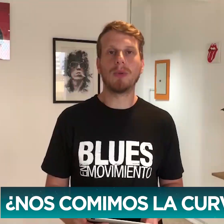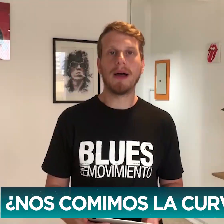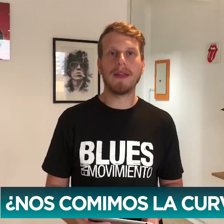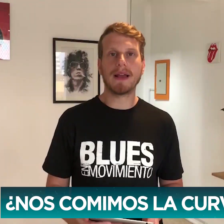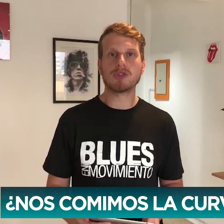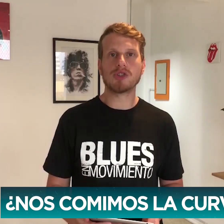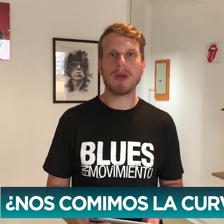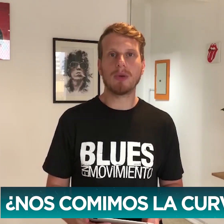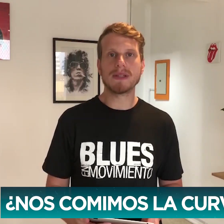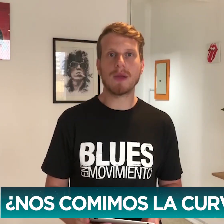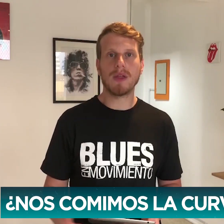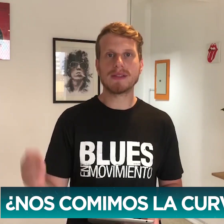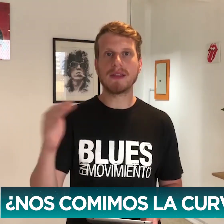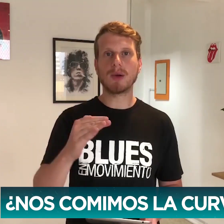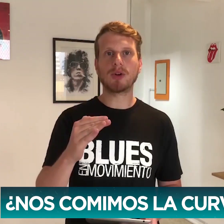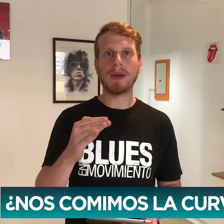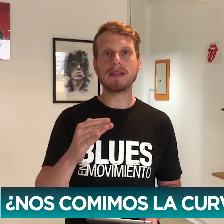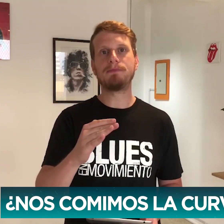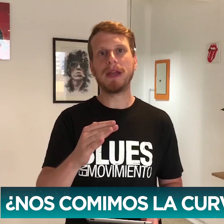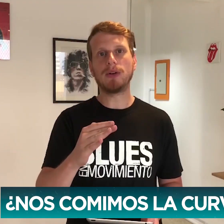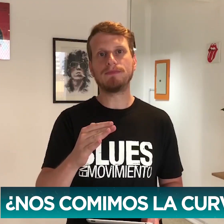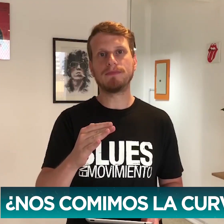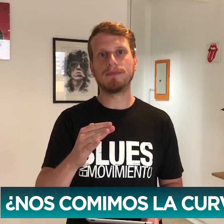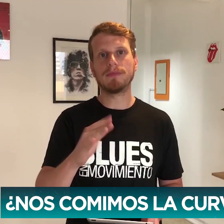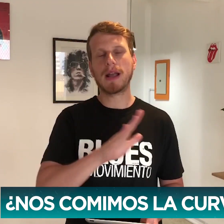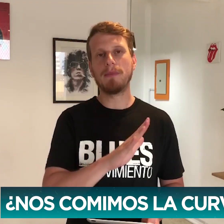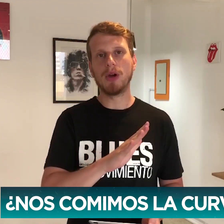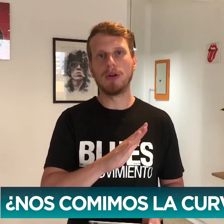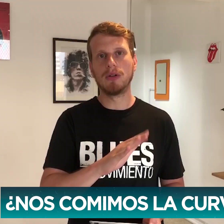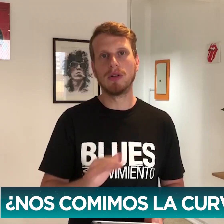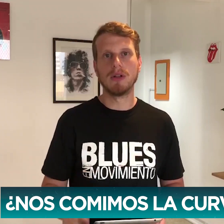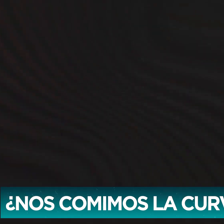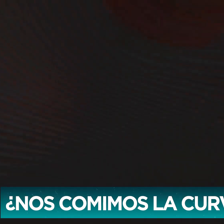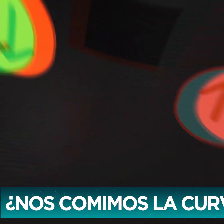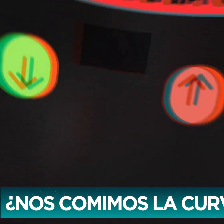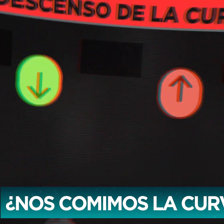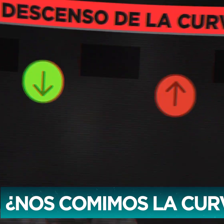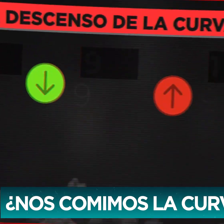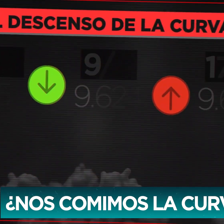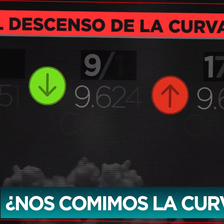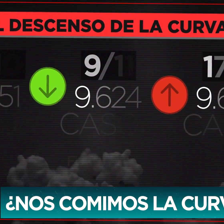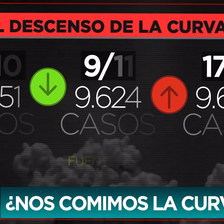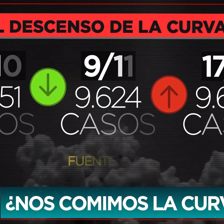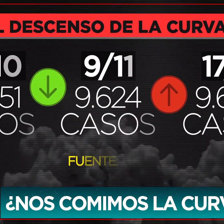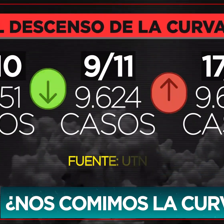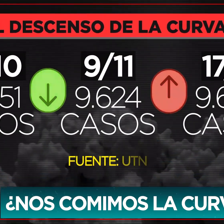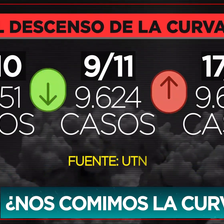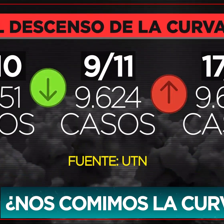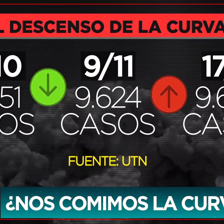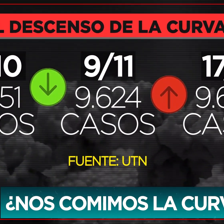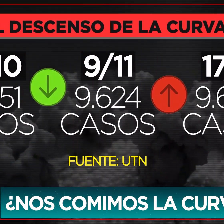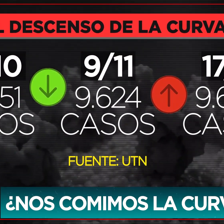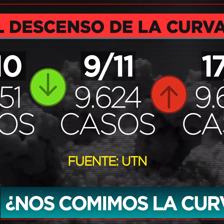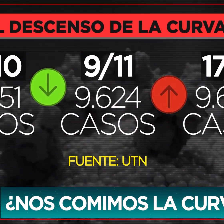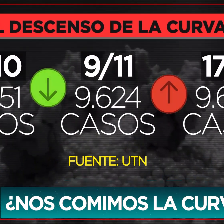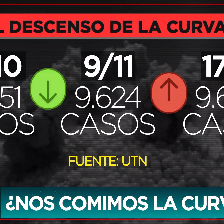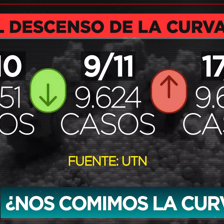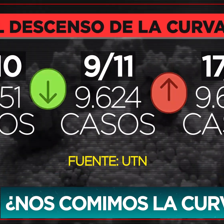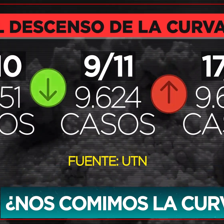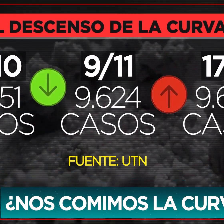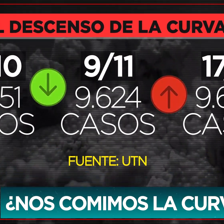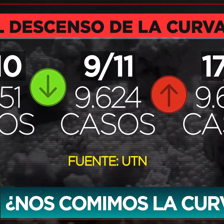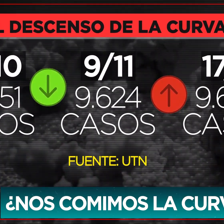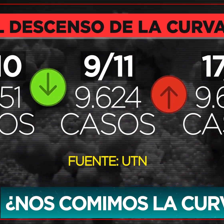La curva de casos había comenzado a descender en nuestro país, pero cambió, siguió para arriba. Mirá, este gráfico